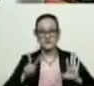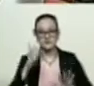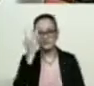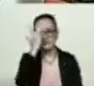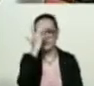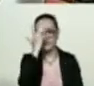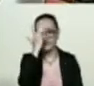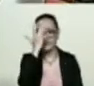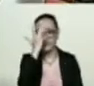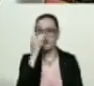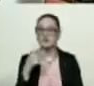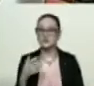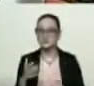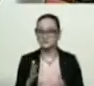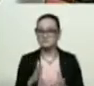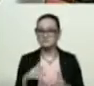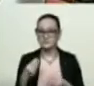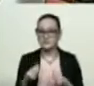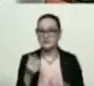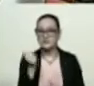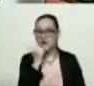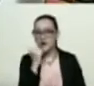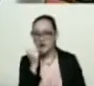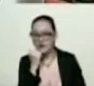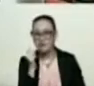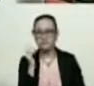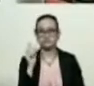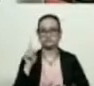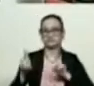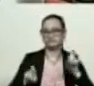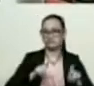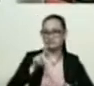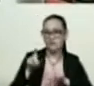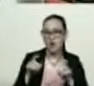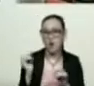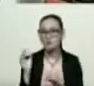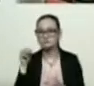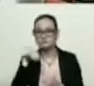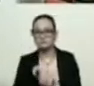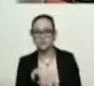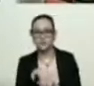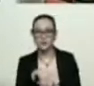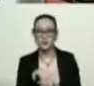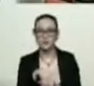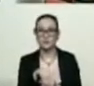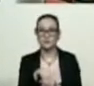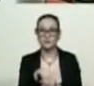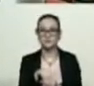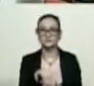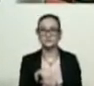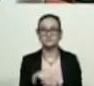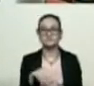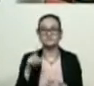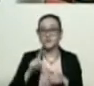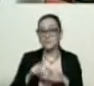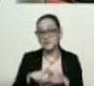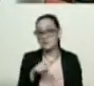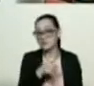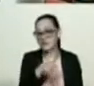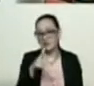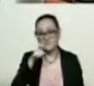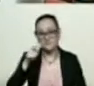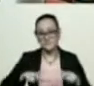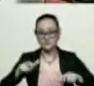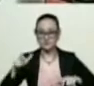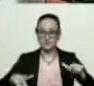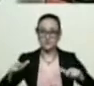podrán hacer sus reclamos o sus incorporaciones que es tuviese lugar cualquier ciudadana